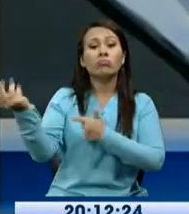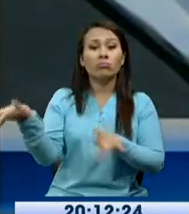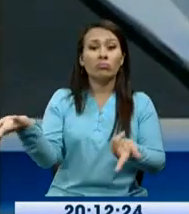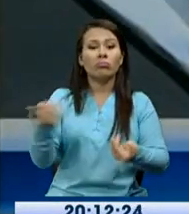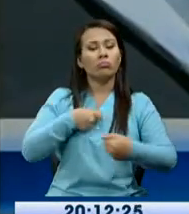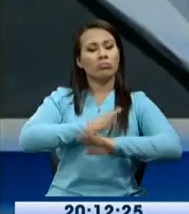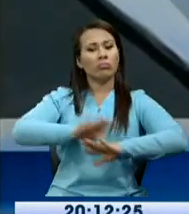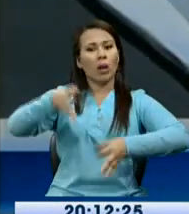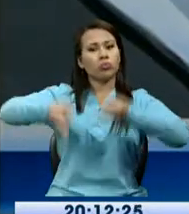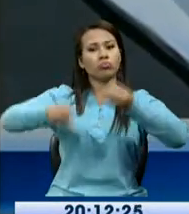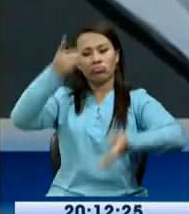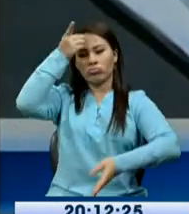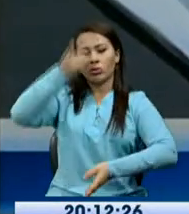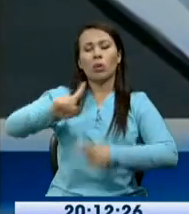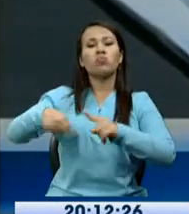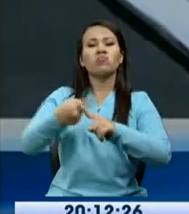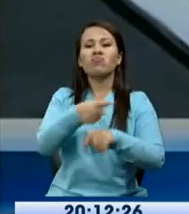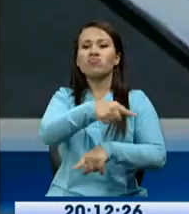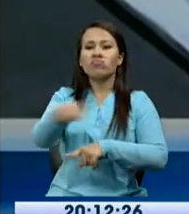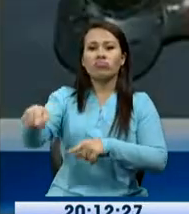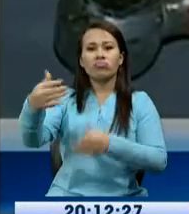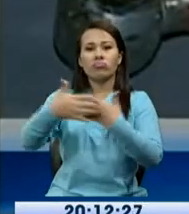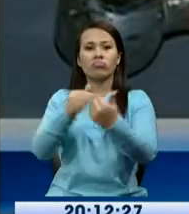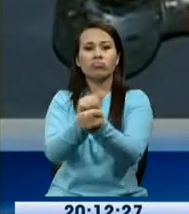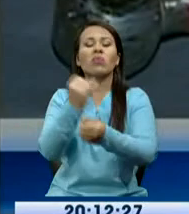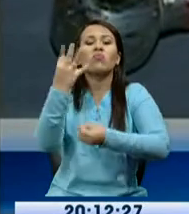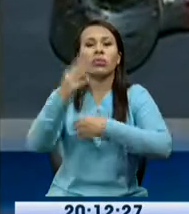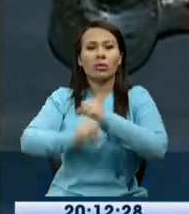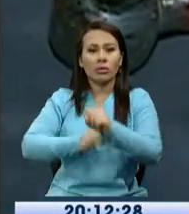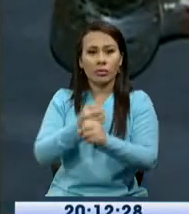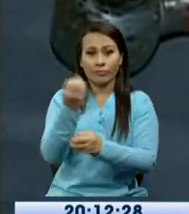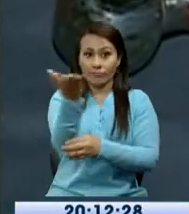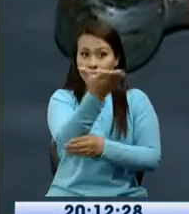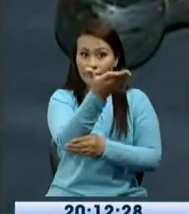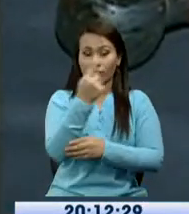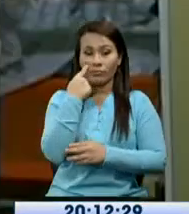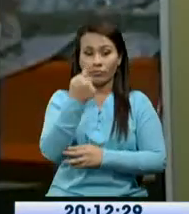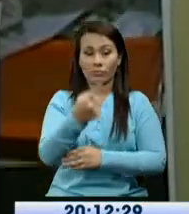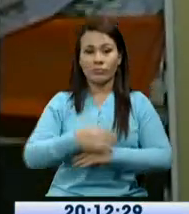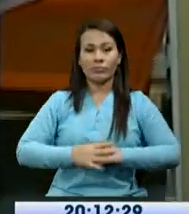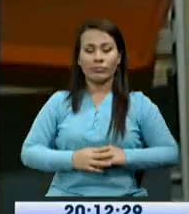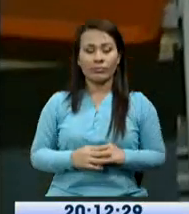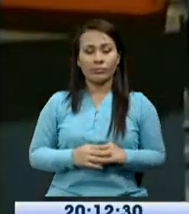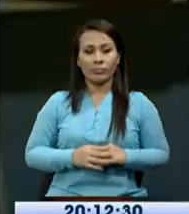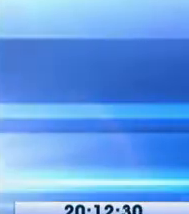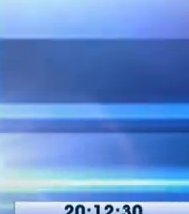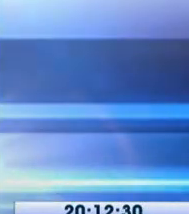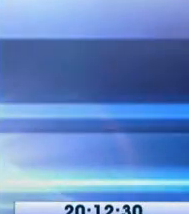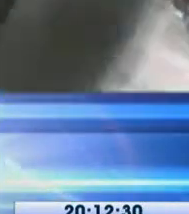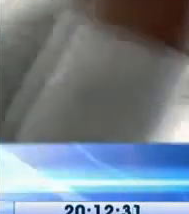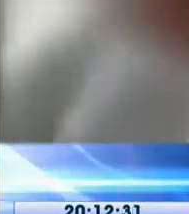decida el proceso jurídico de los involucrados, informó Santiago Landeta.